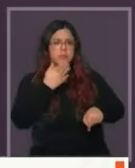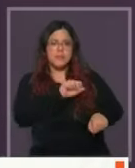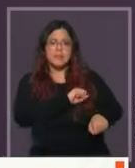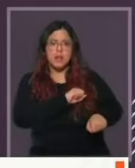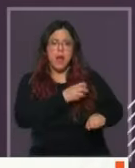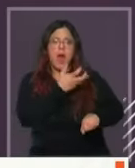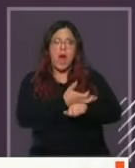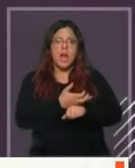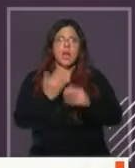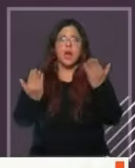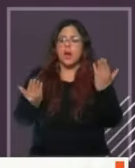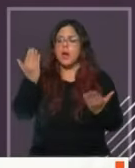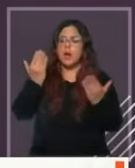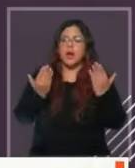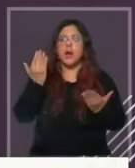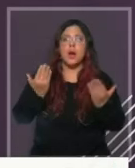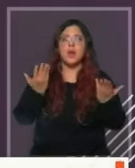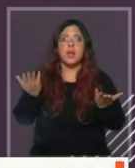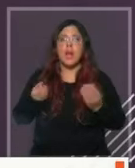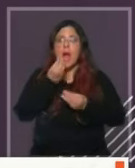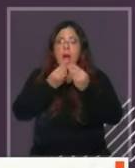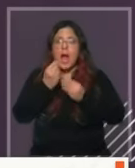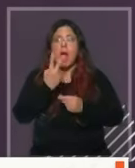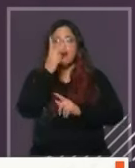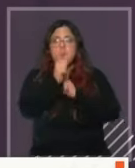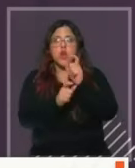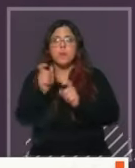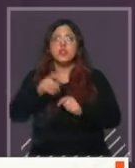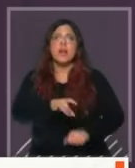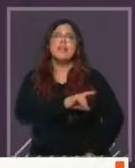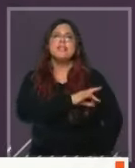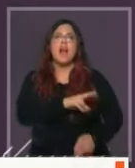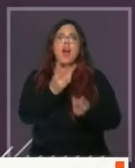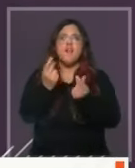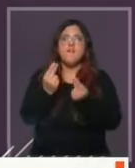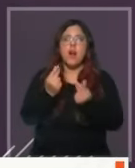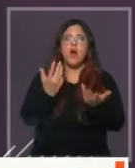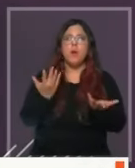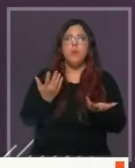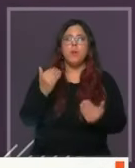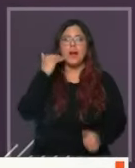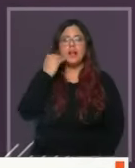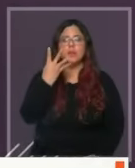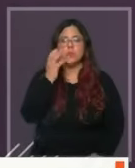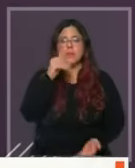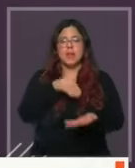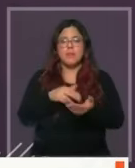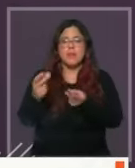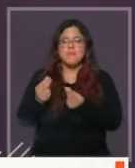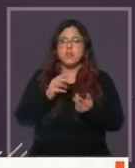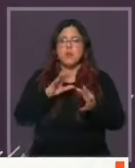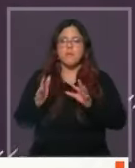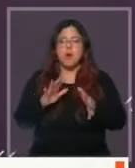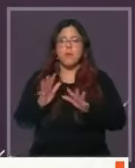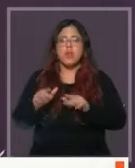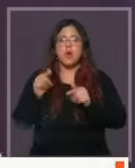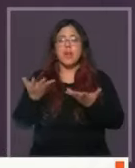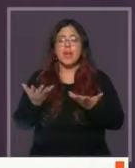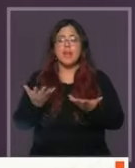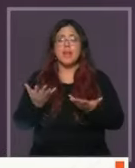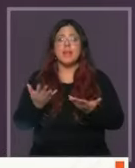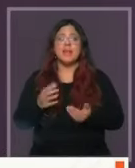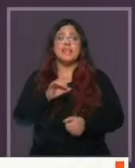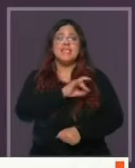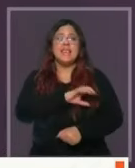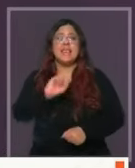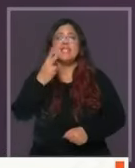comparador online Precios Mundi demuestra que una comida para dos personas en Chile tiene un valor cercano a los 40.000 pesos promedio, dejando a nuestro país como el segundo